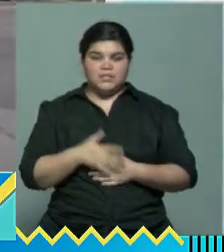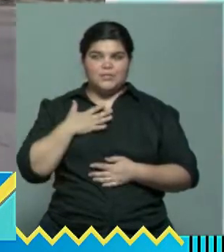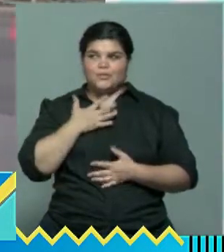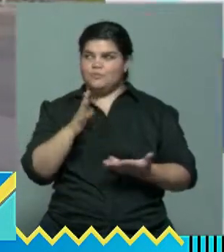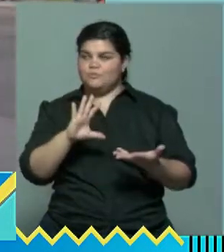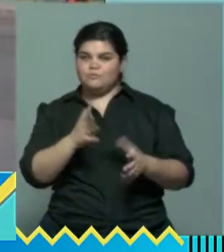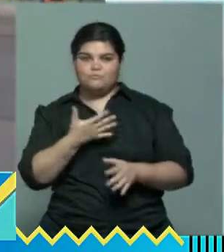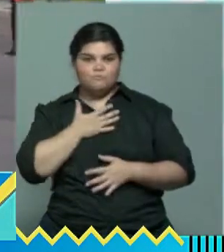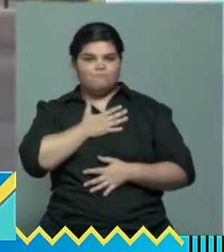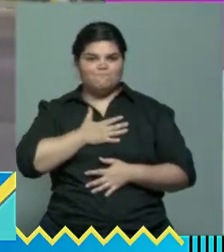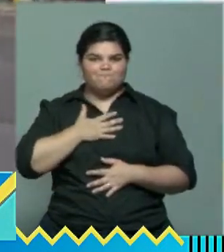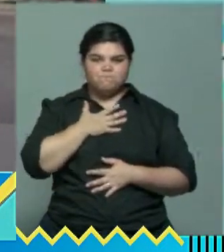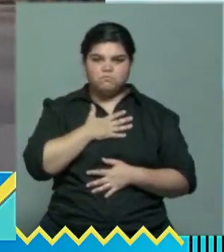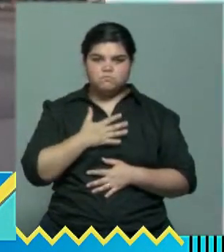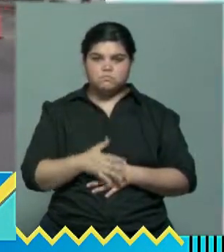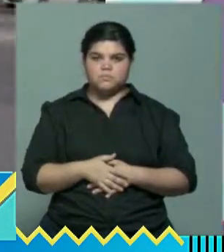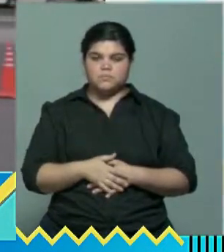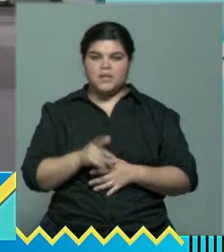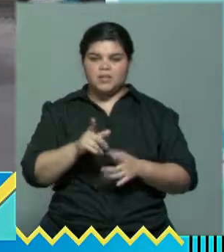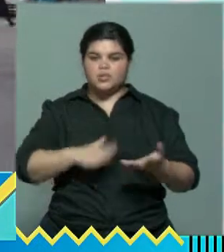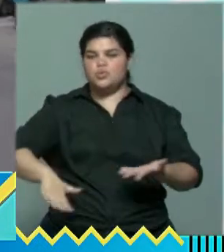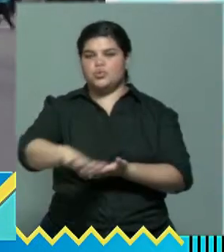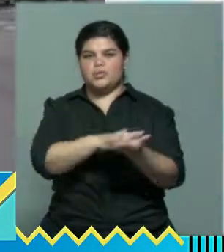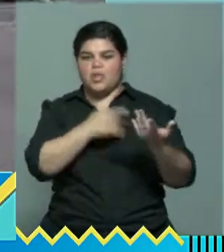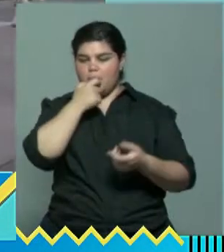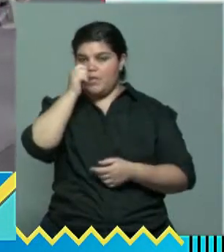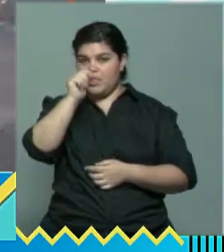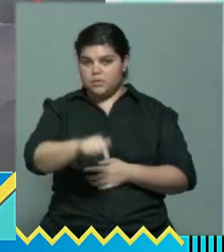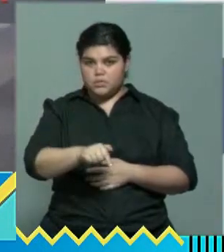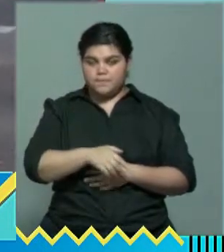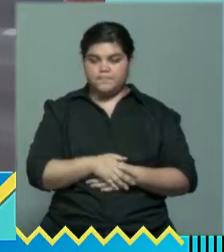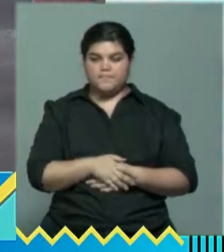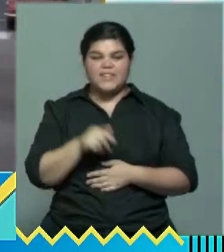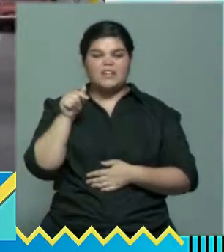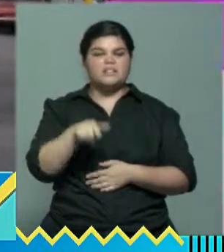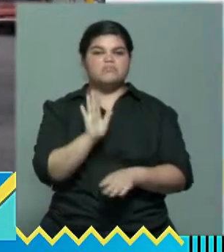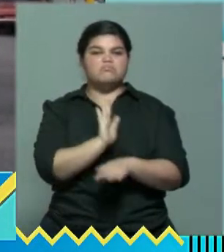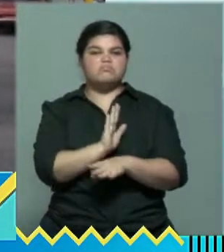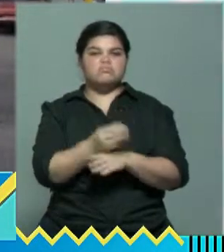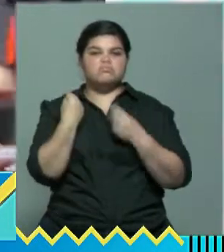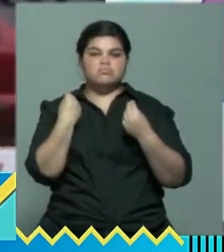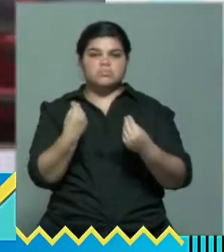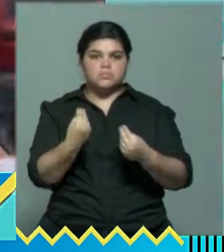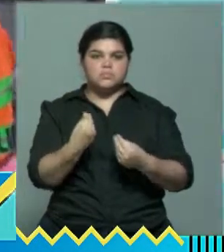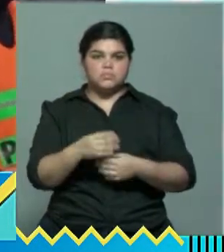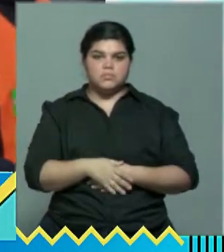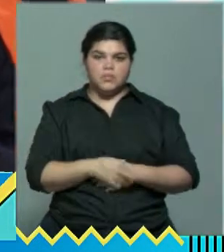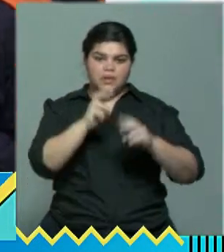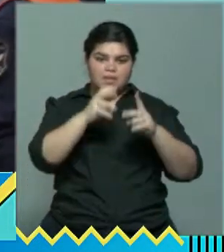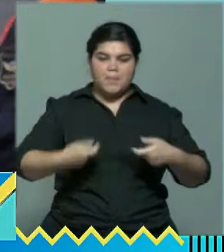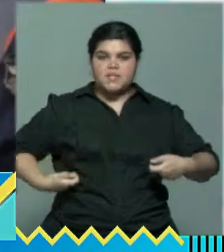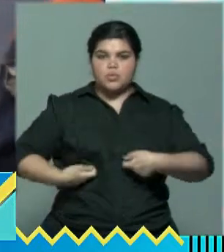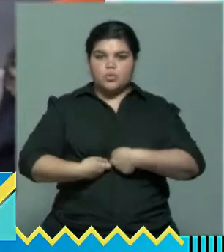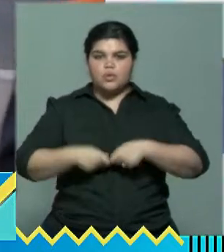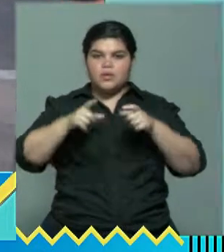sensación, digamos, dentro de lo que es el espectro social acá en Mendoza. Y eso viene... ¿Por qué nombro el tema del cinturón de seguridad y el